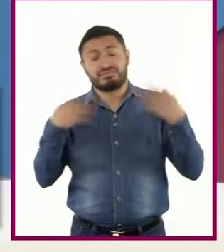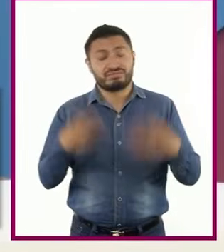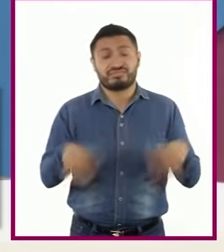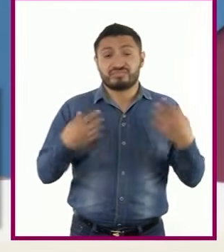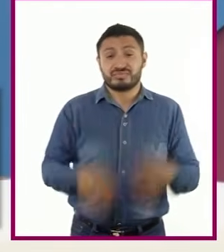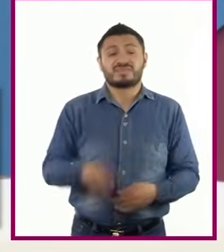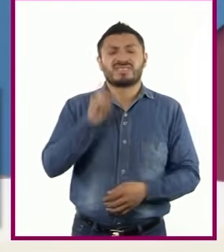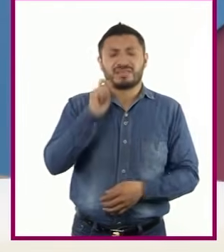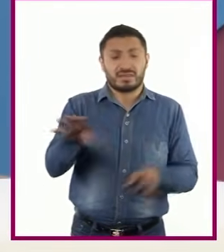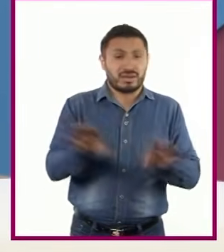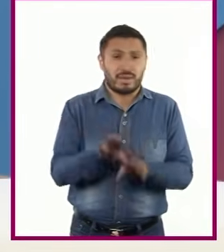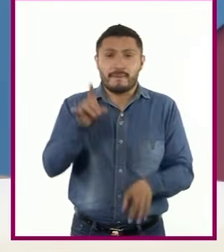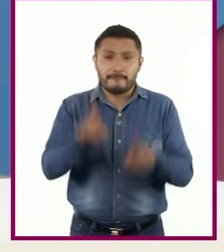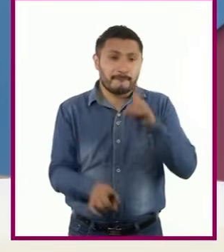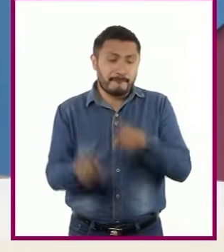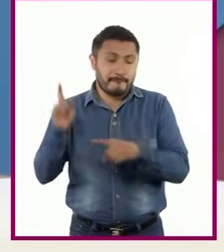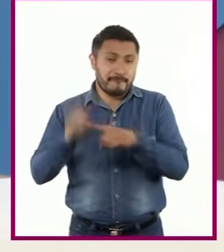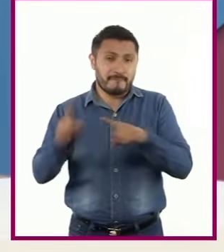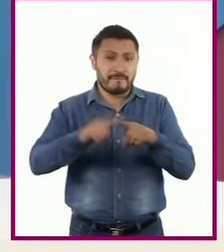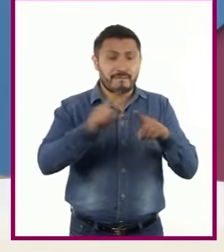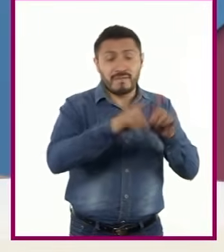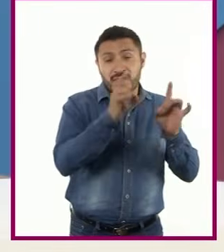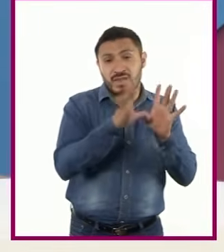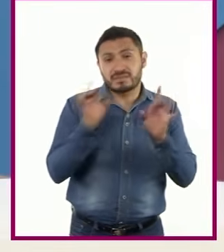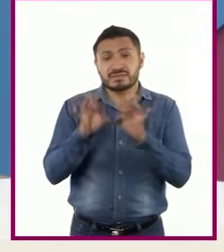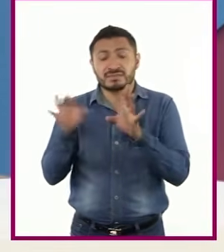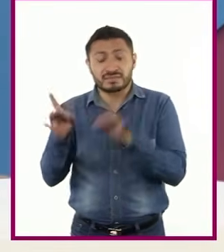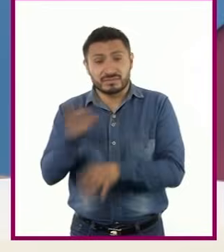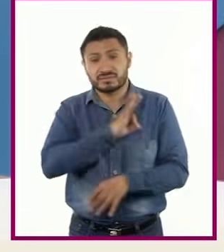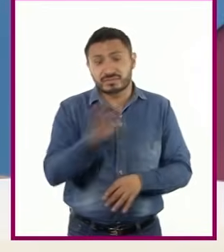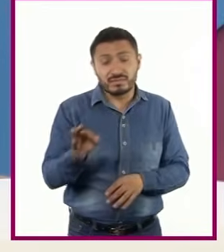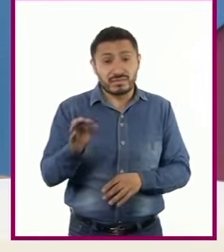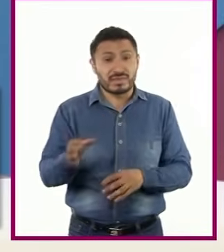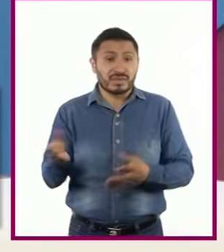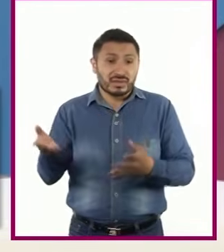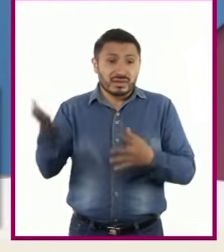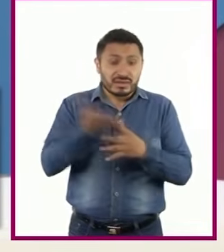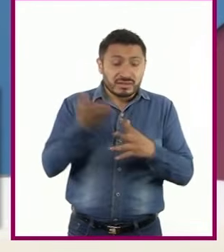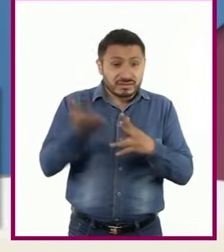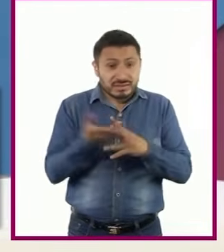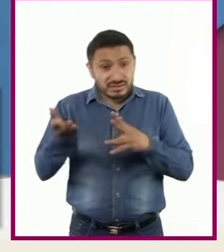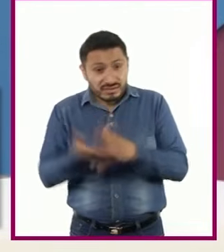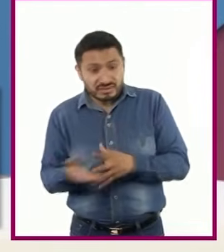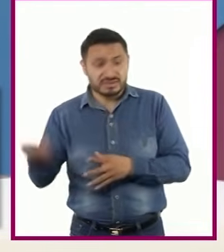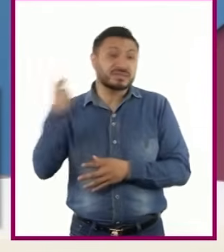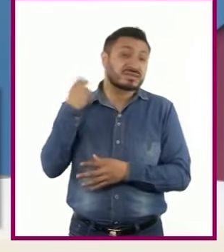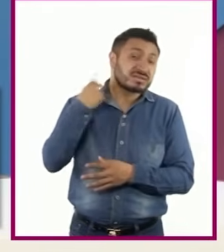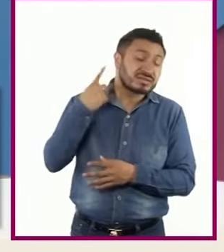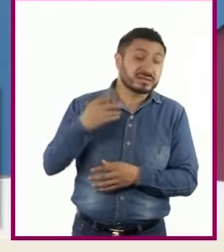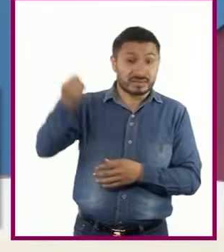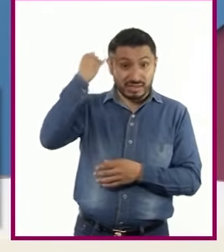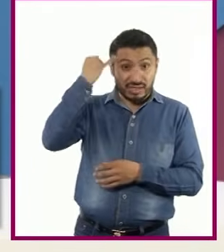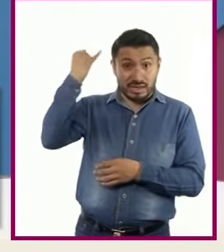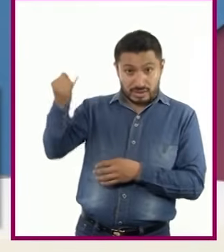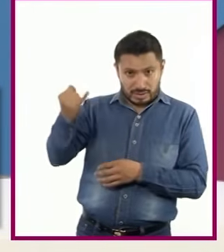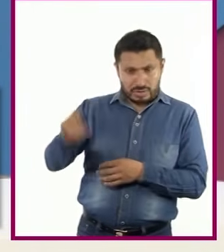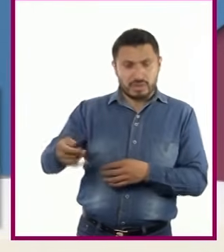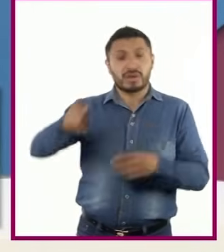decir, dependió de diversos factores que podemos clasificar en políticos,